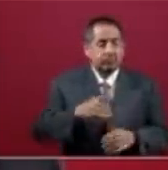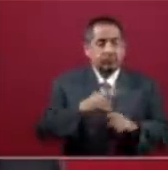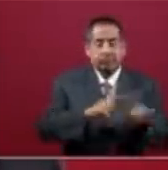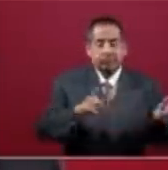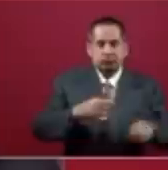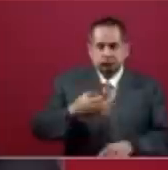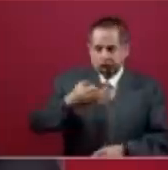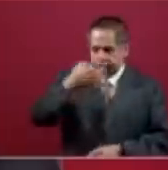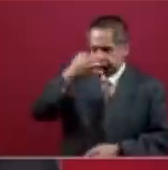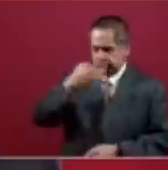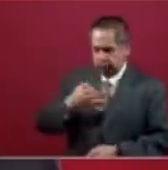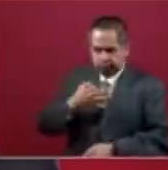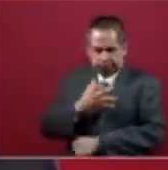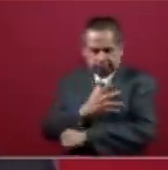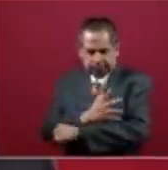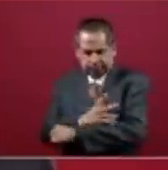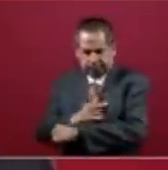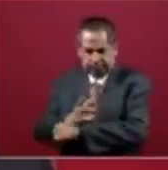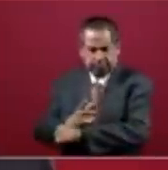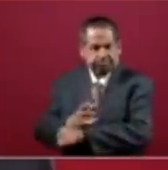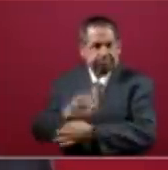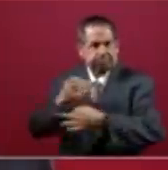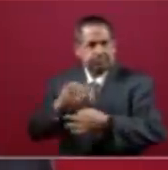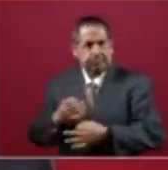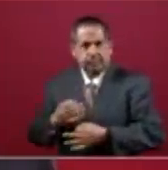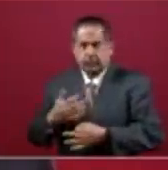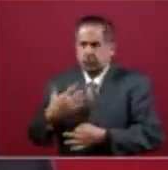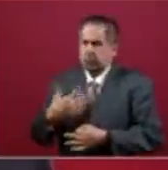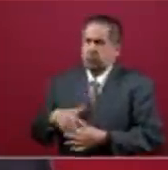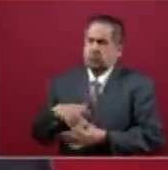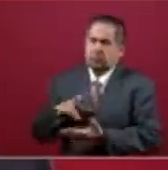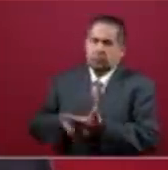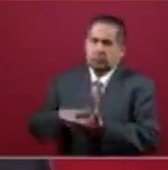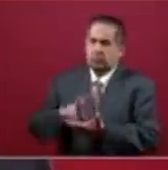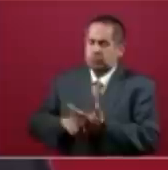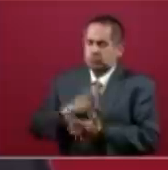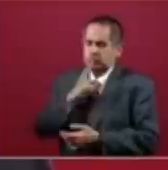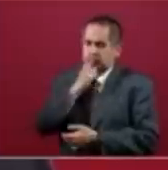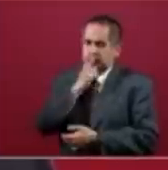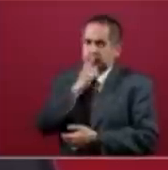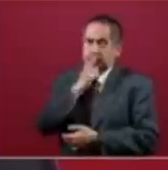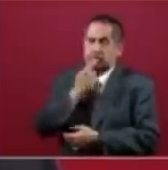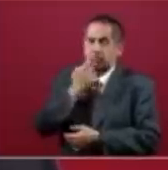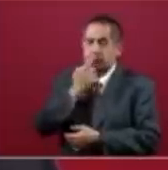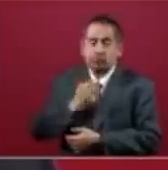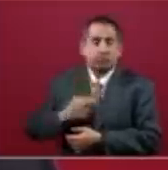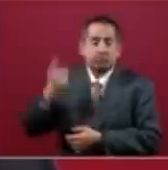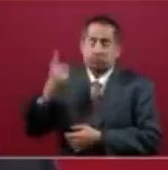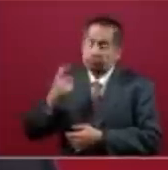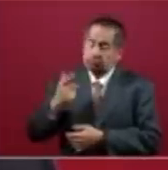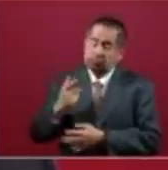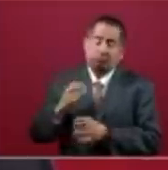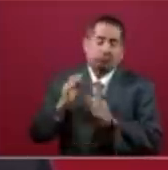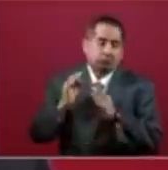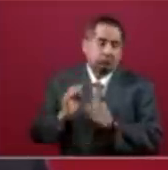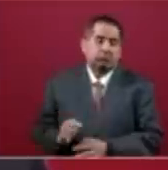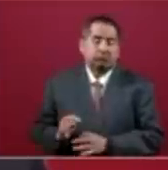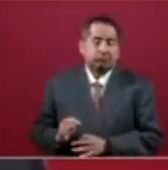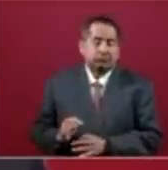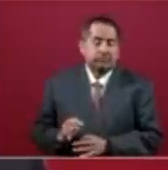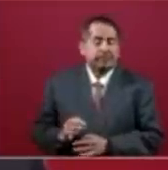la honestidad. Eso no tiene precio, es muy